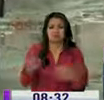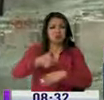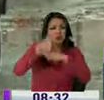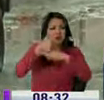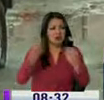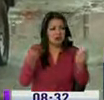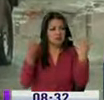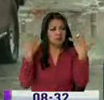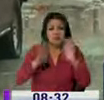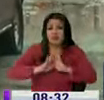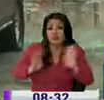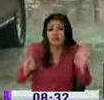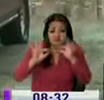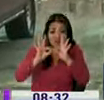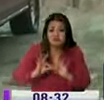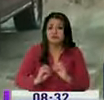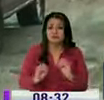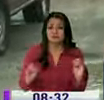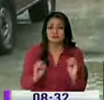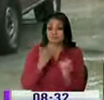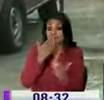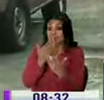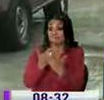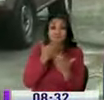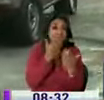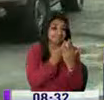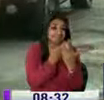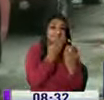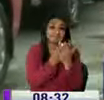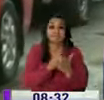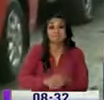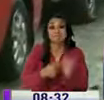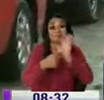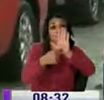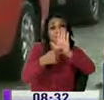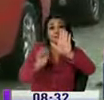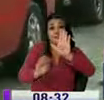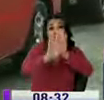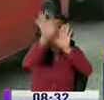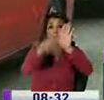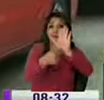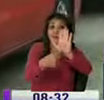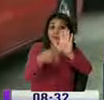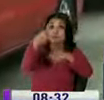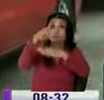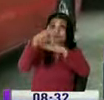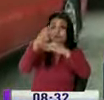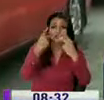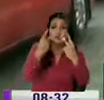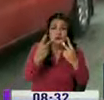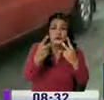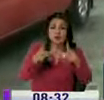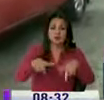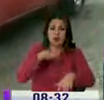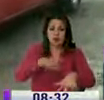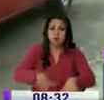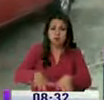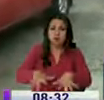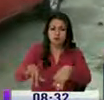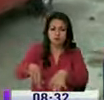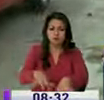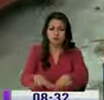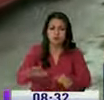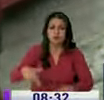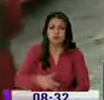Aguirre. Le agradecemos infinito. Bueno, las imágenes valen más que mil palabras. Muchísimas veces ustedes pueden ver las grandes cochas de agua que se